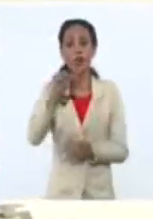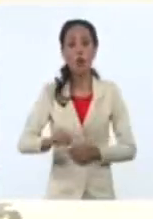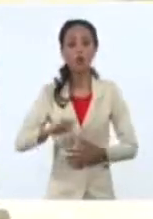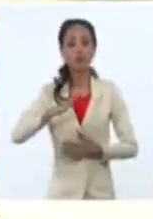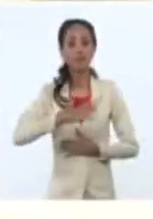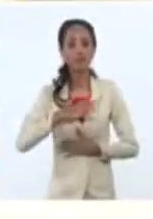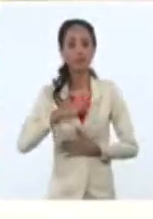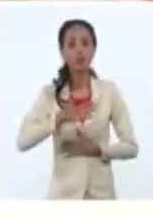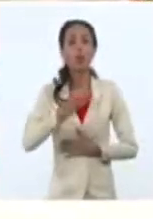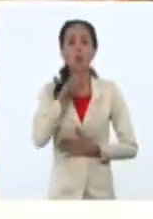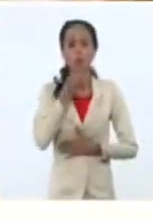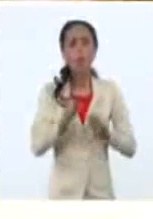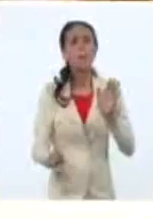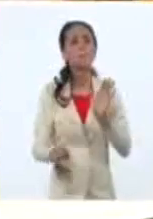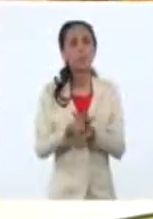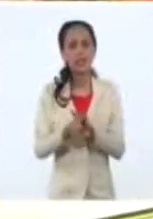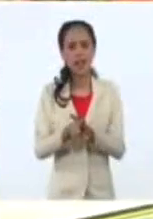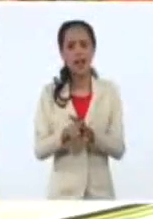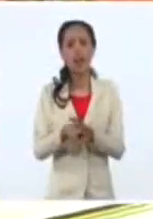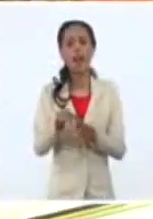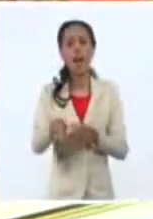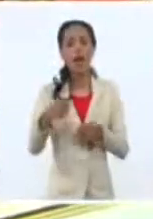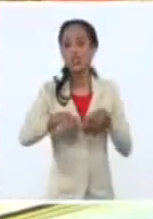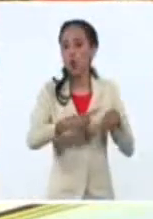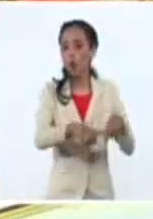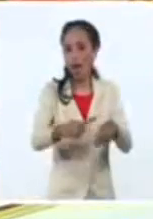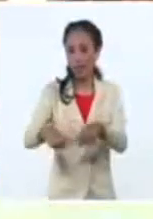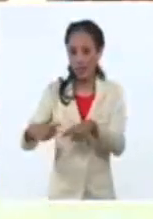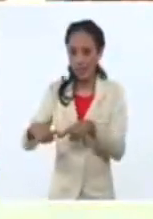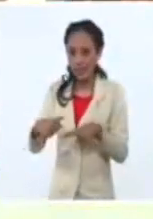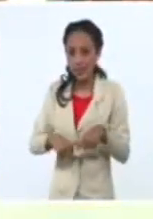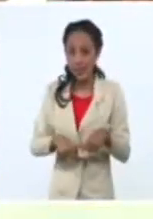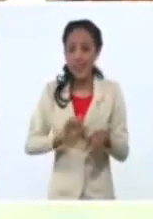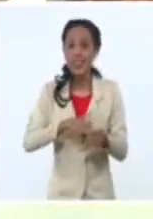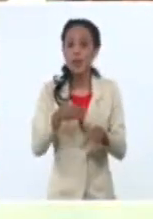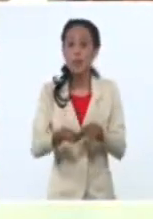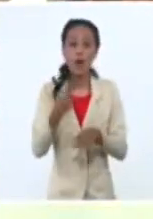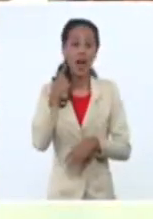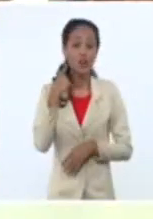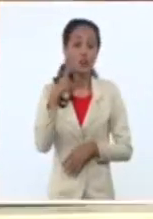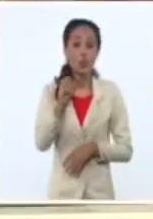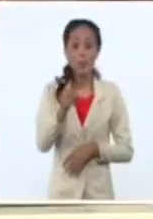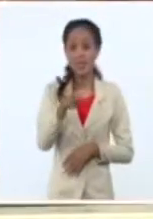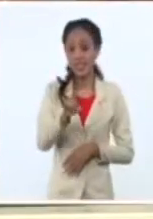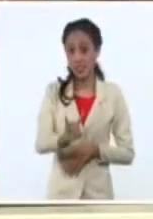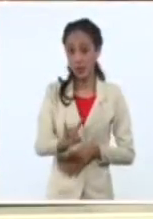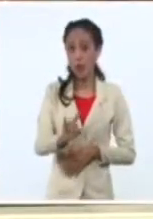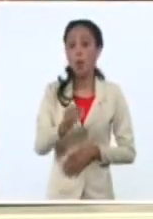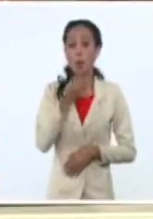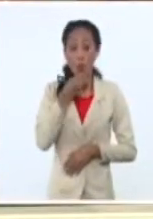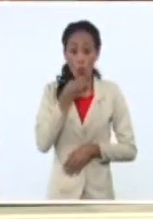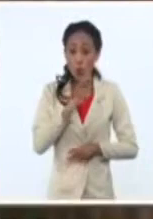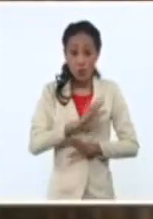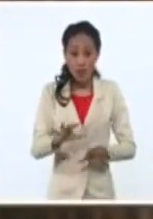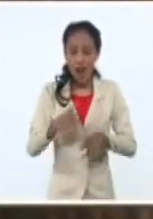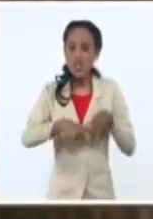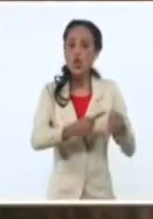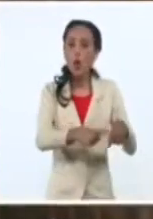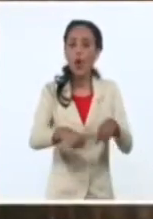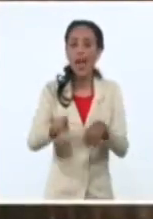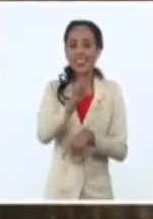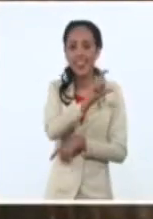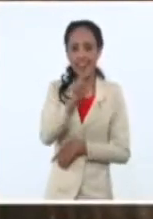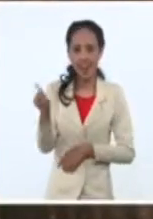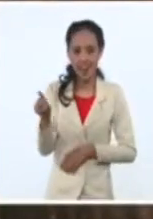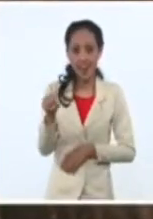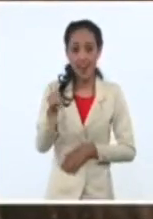permitió empezar su propio camino en el mundo del chocolate, hasta que en el 2019 pudo crear La Chocolatera. Actualmente,